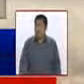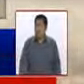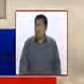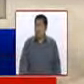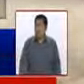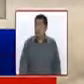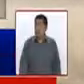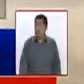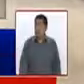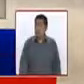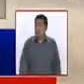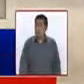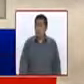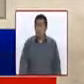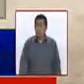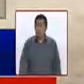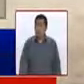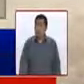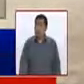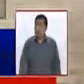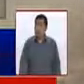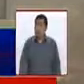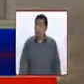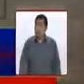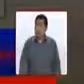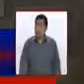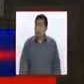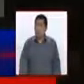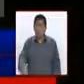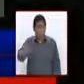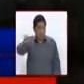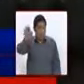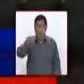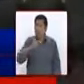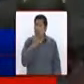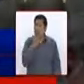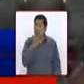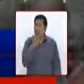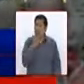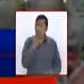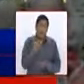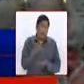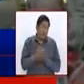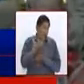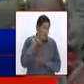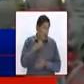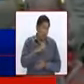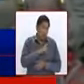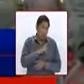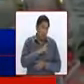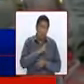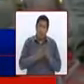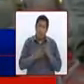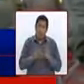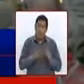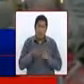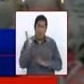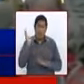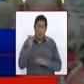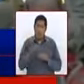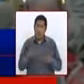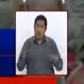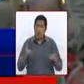acá y ya no hay más. Todo el resto que está ahí, atrás. Tan caro la póliza, pues la gente se va, pues, a